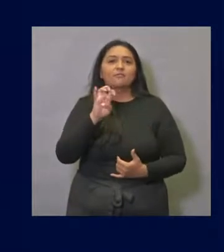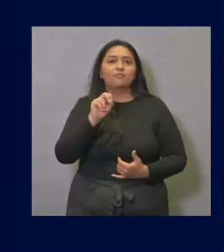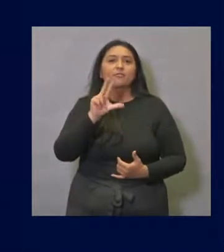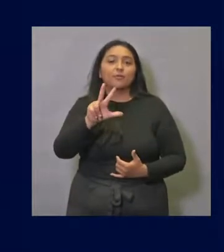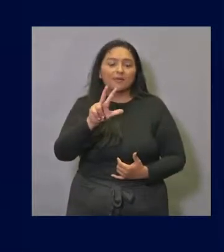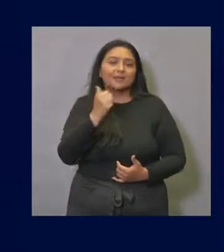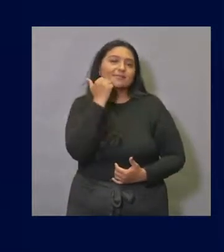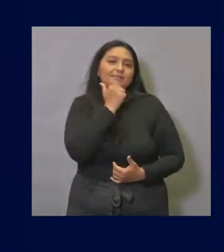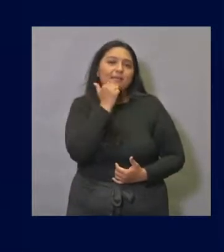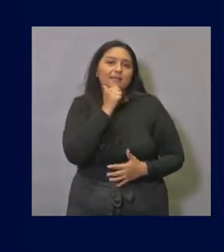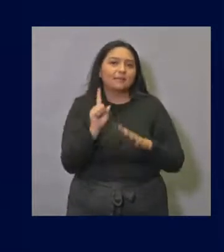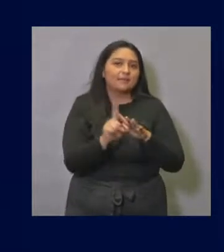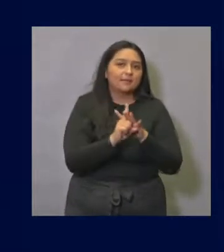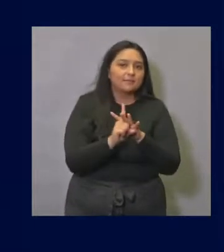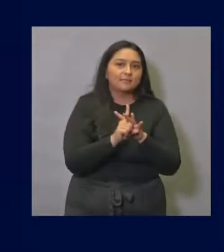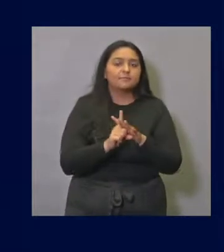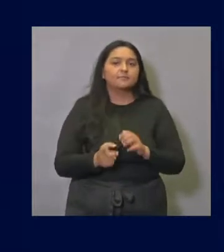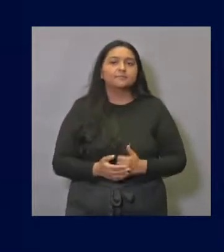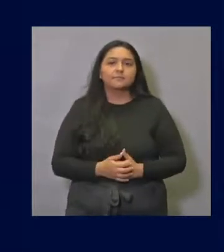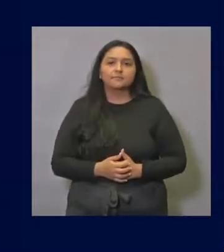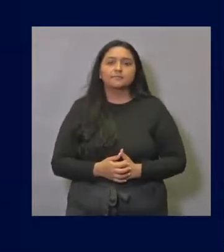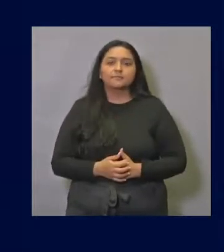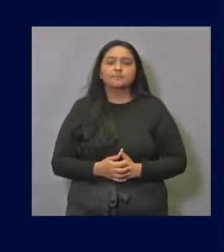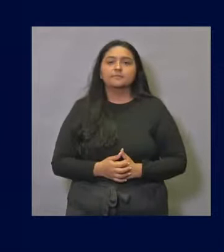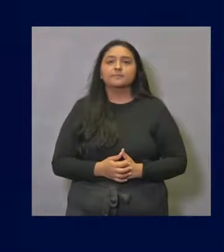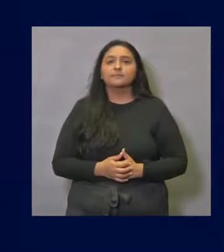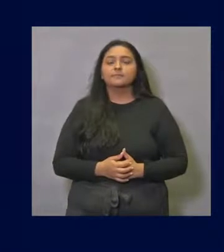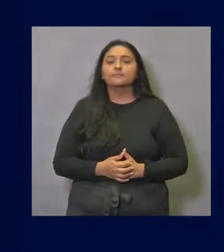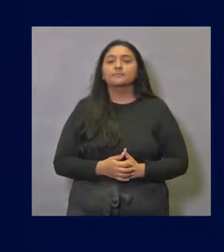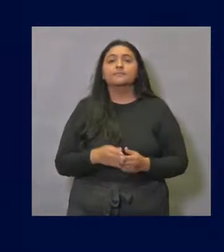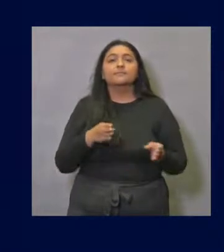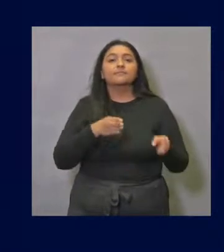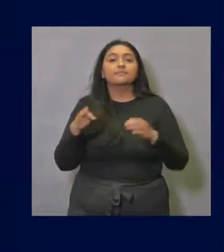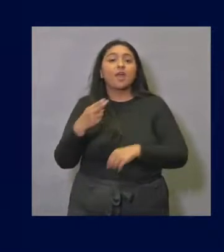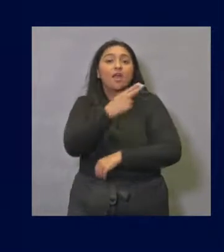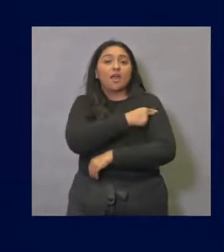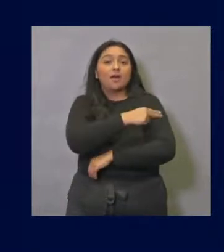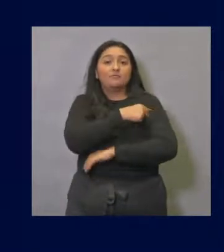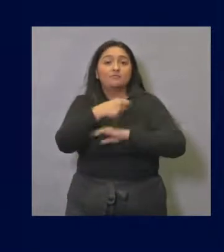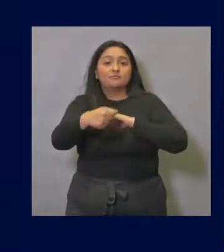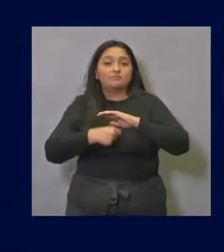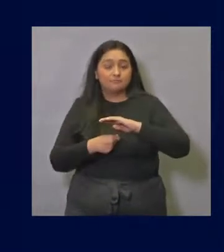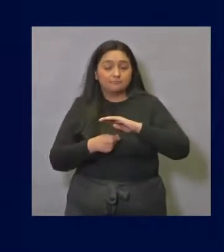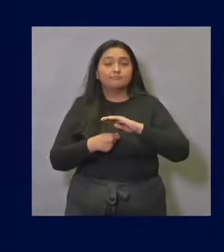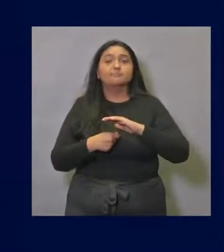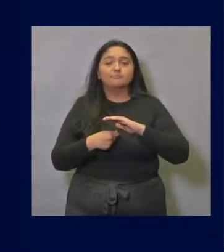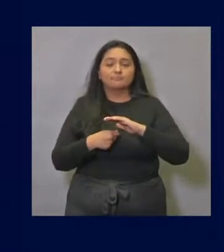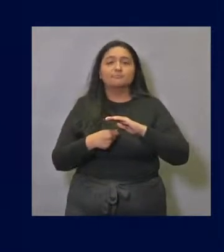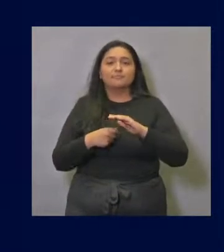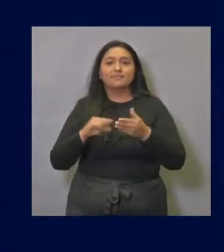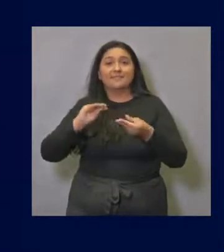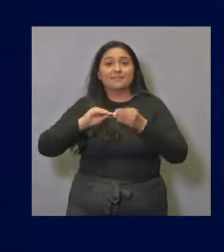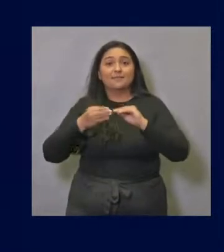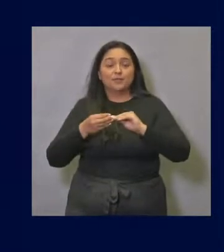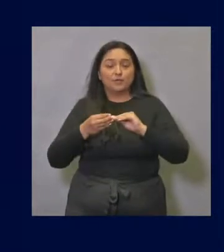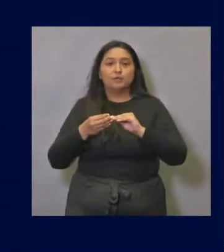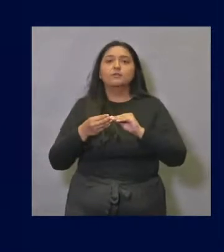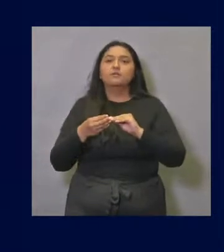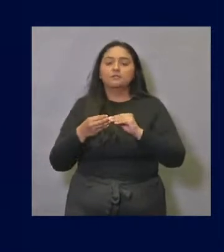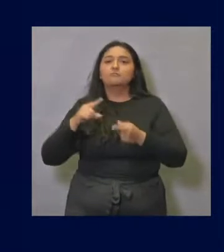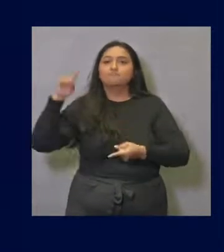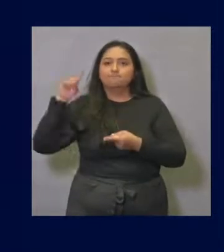casos diarios el 4 de abril. El número de hospitalizaciones diarias ha experimentado